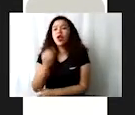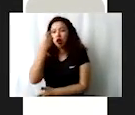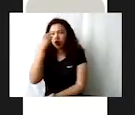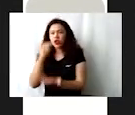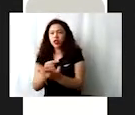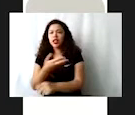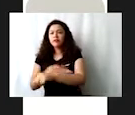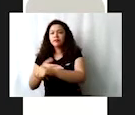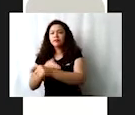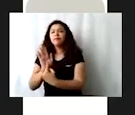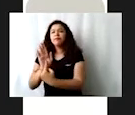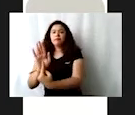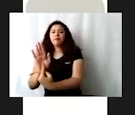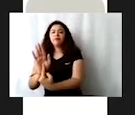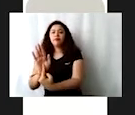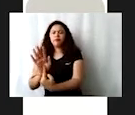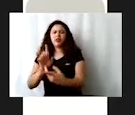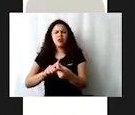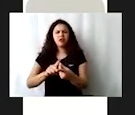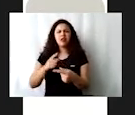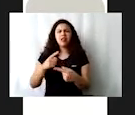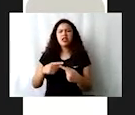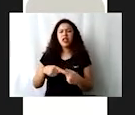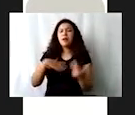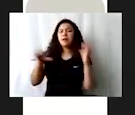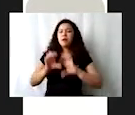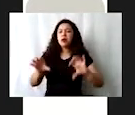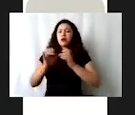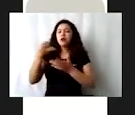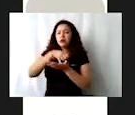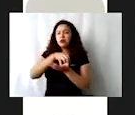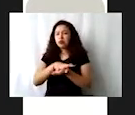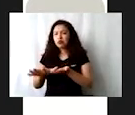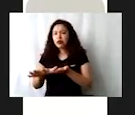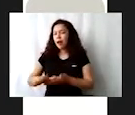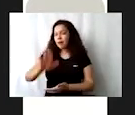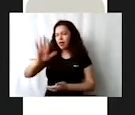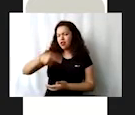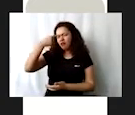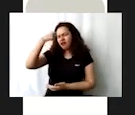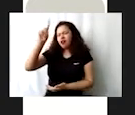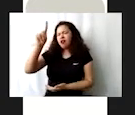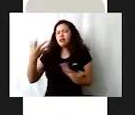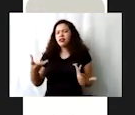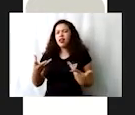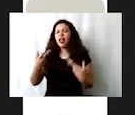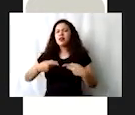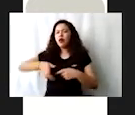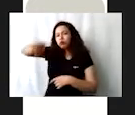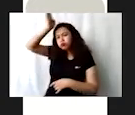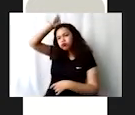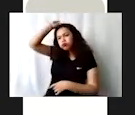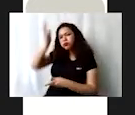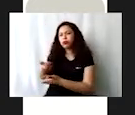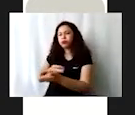aquí. ¿De dónde salió esto? Mi computadora lo imprimió. Parece ser muy sencillo. ¿Por qué no llaman a los bomberos? No